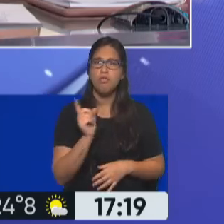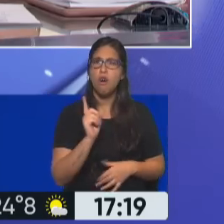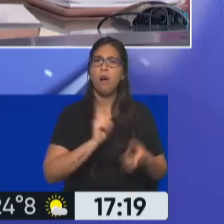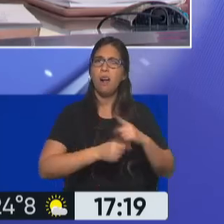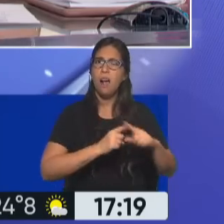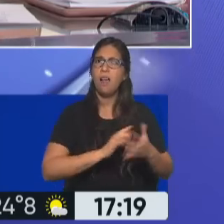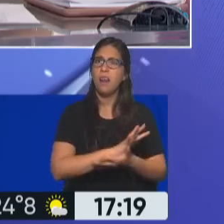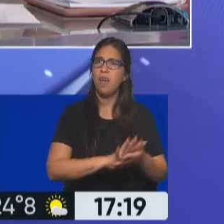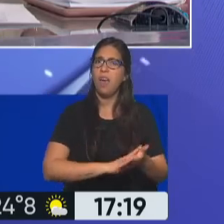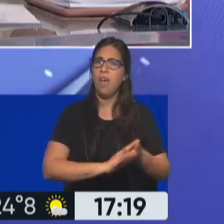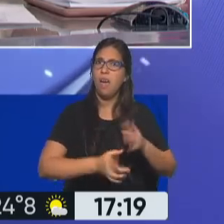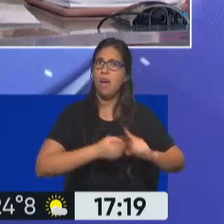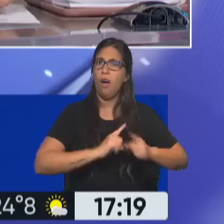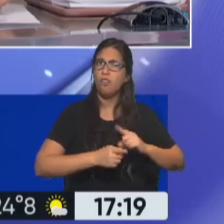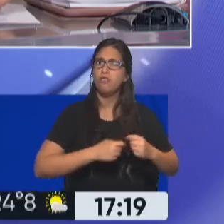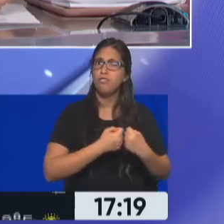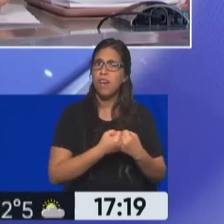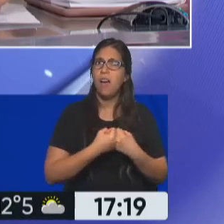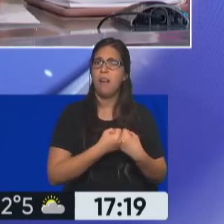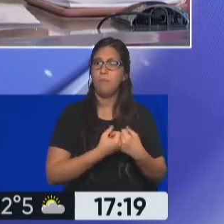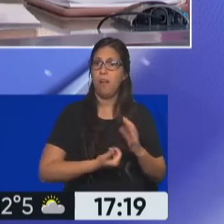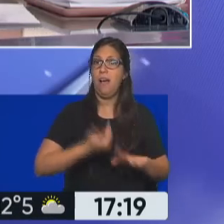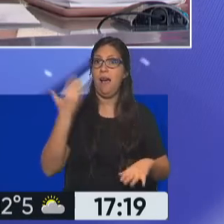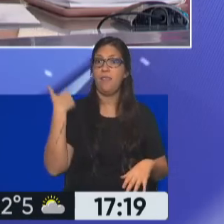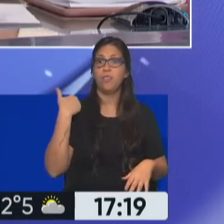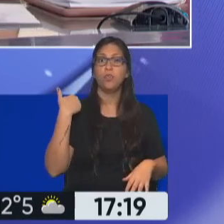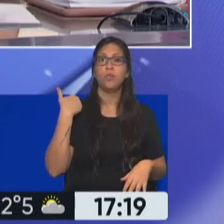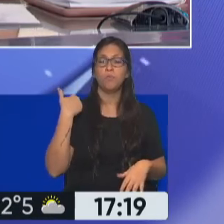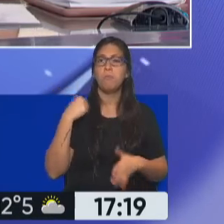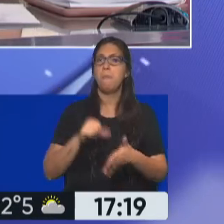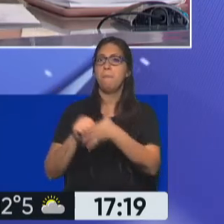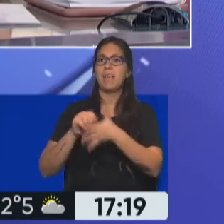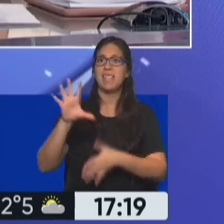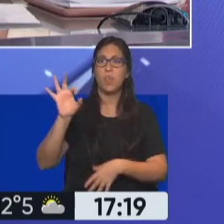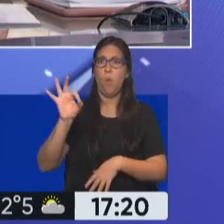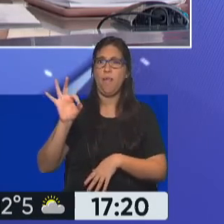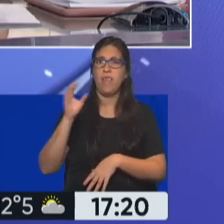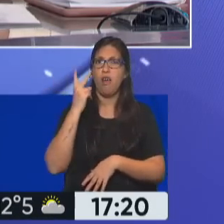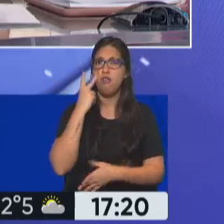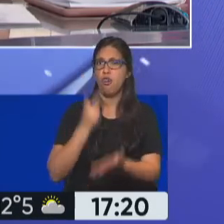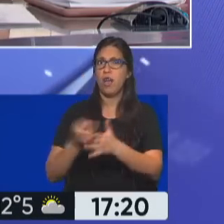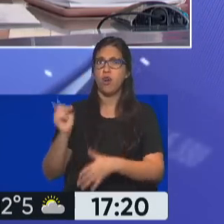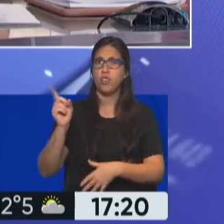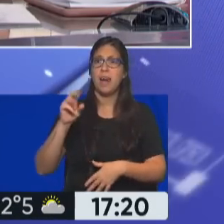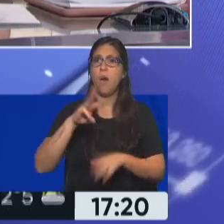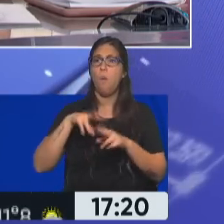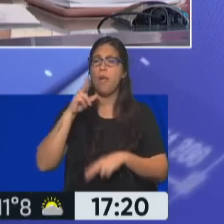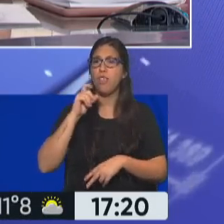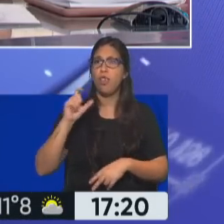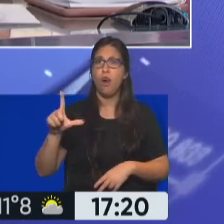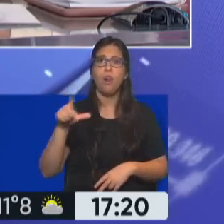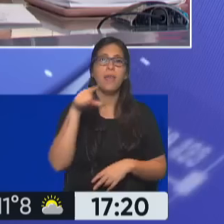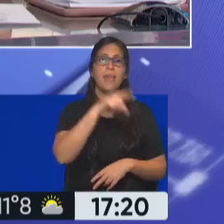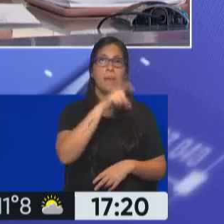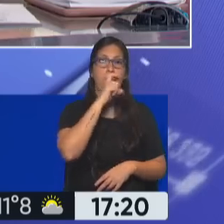porque el hecho de lo que ya pasó cuando fue reconocido Juan Guaidó y 50 países no lo reconocieron, reconocieron y sin embargo Nicolás Maduro se mantuvo en el poder.